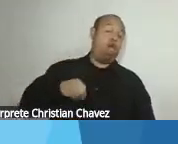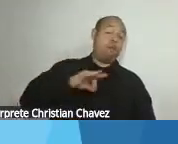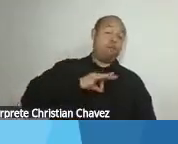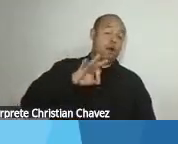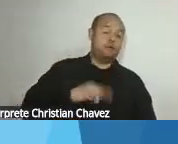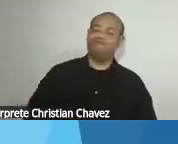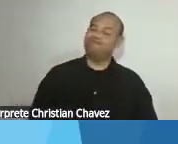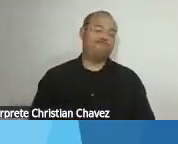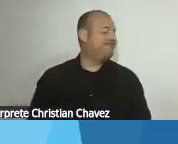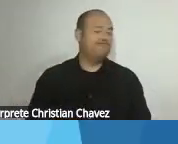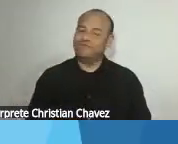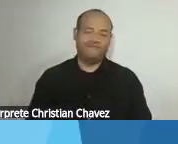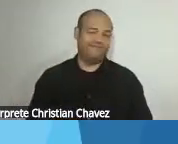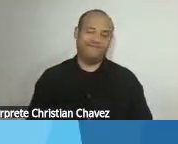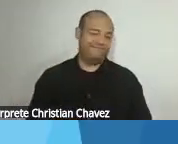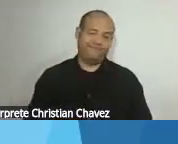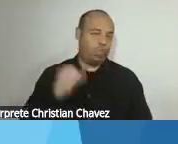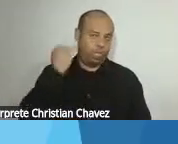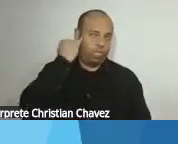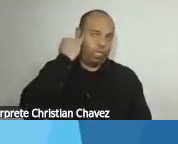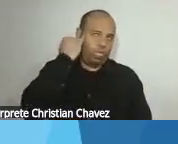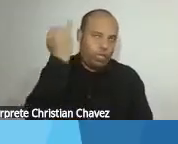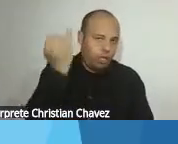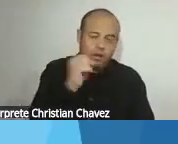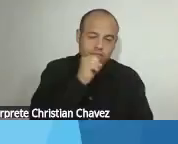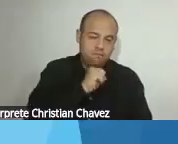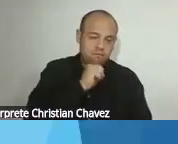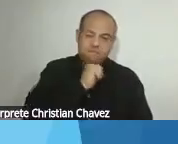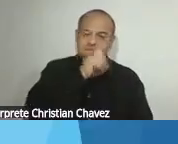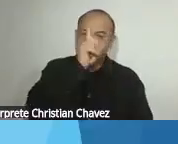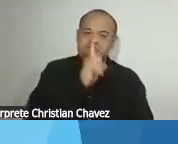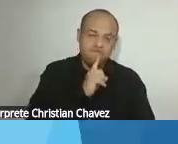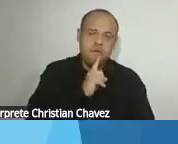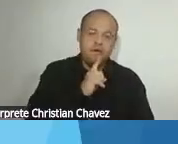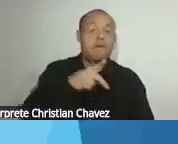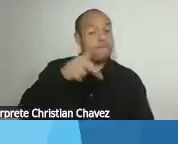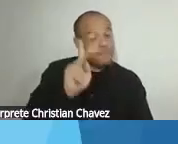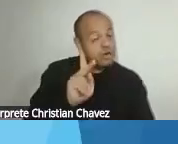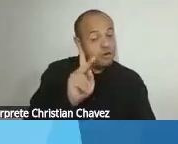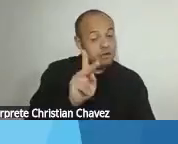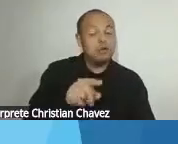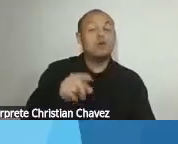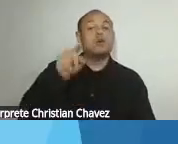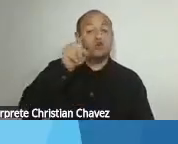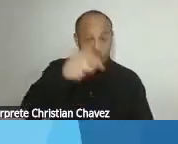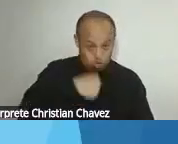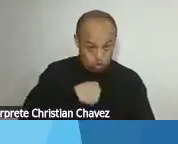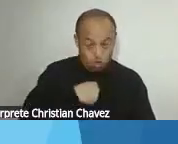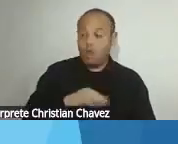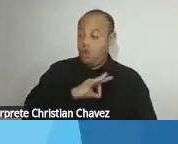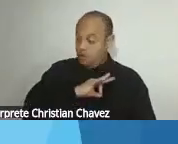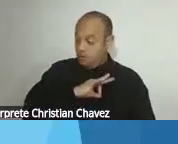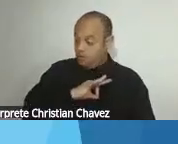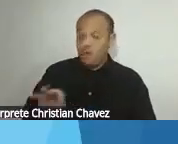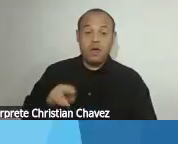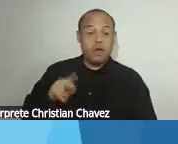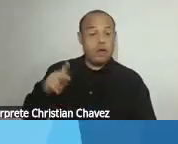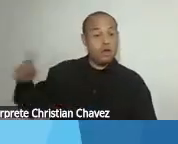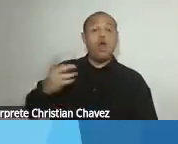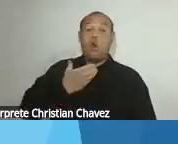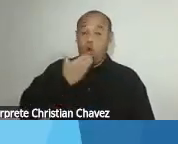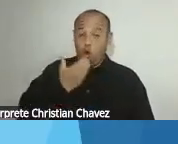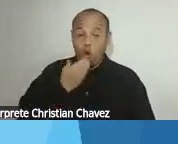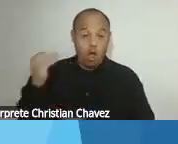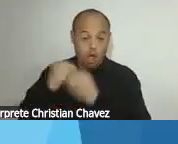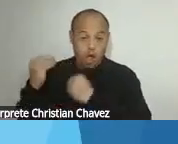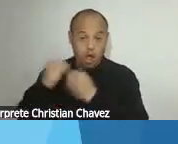un punto muy importante es que lo que se puede contagiar son los hábitos. ¿Sí? Por ejemplo, si yo